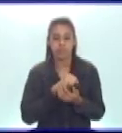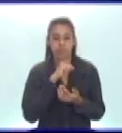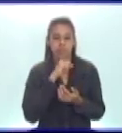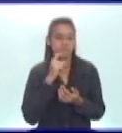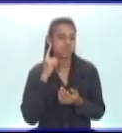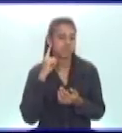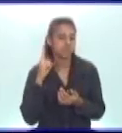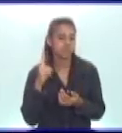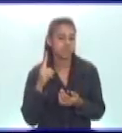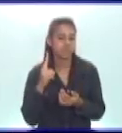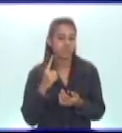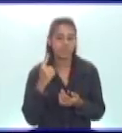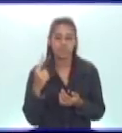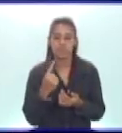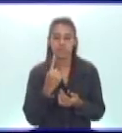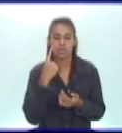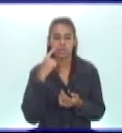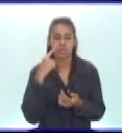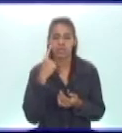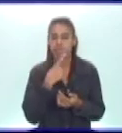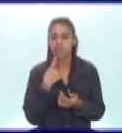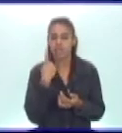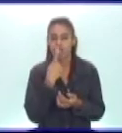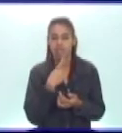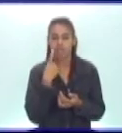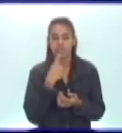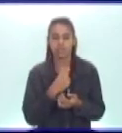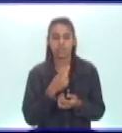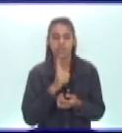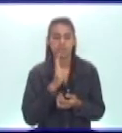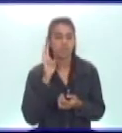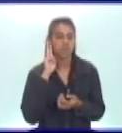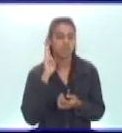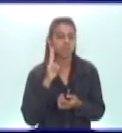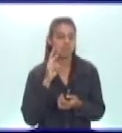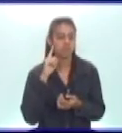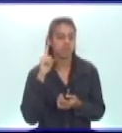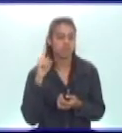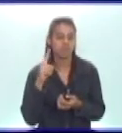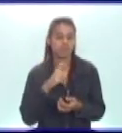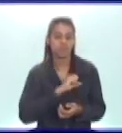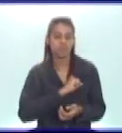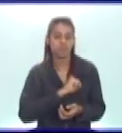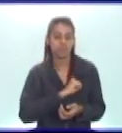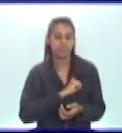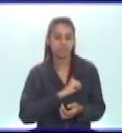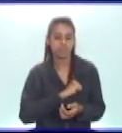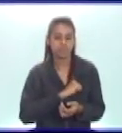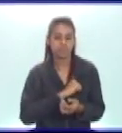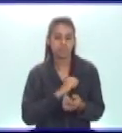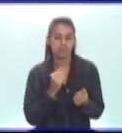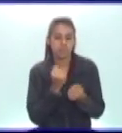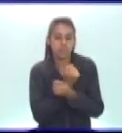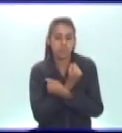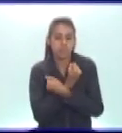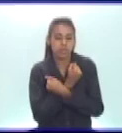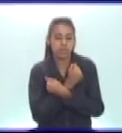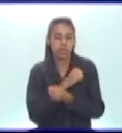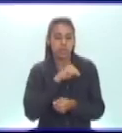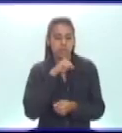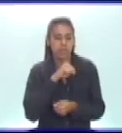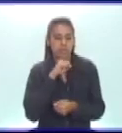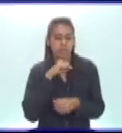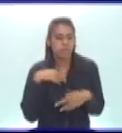oyes? Solo veo mover tus labios. No oigo el latir de tu corazón cuando me aprietas junto a tu pecho. Mamá,